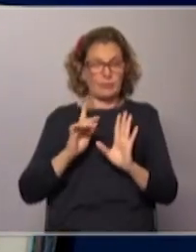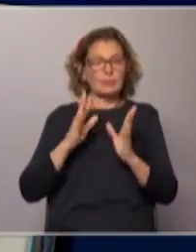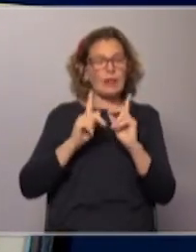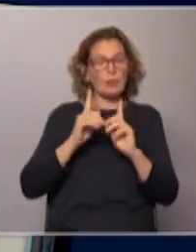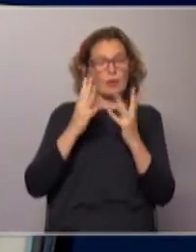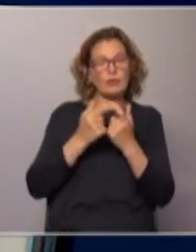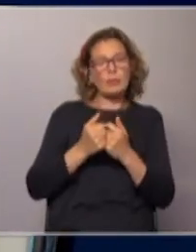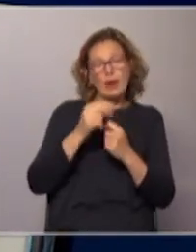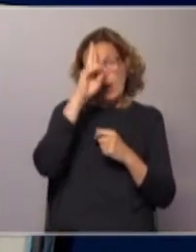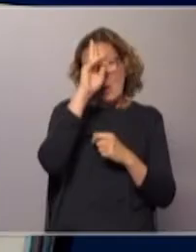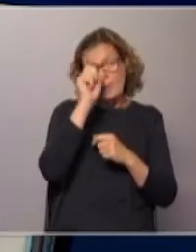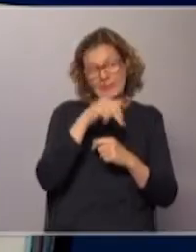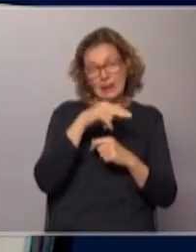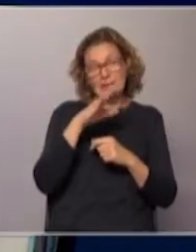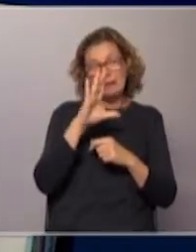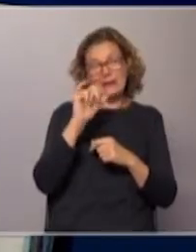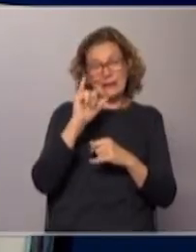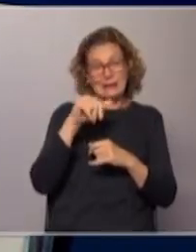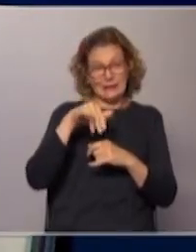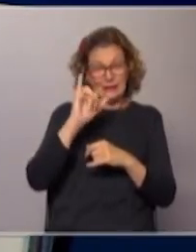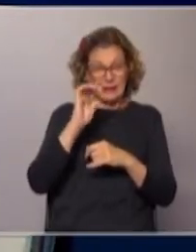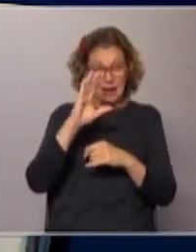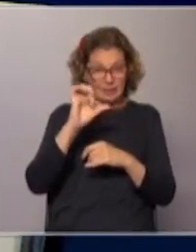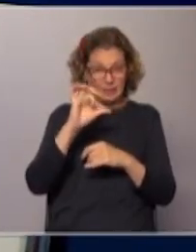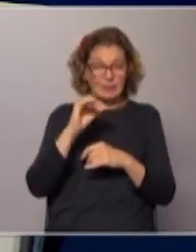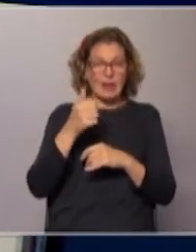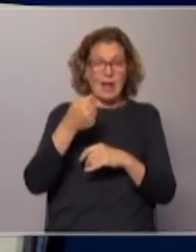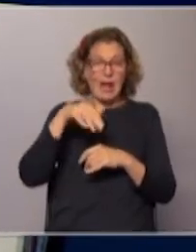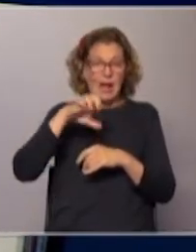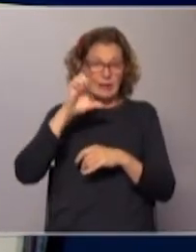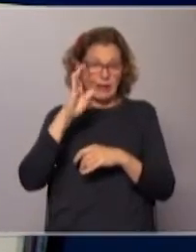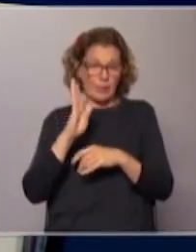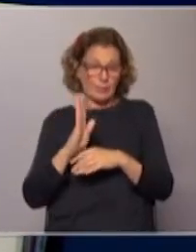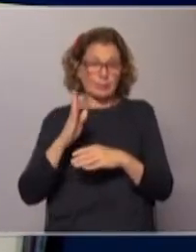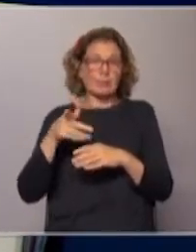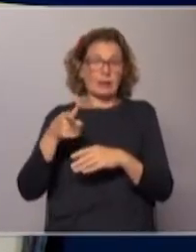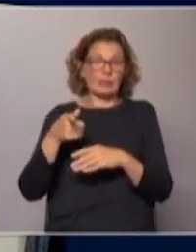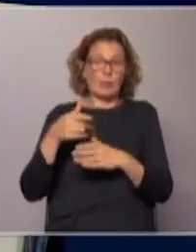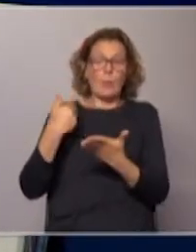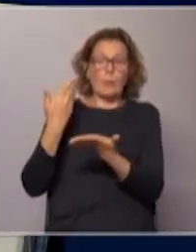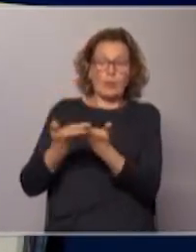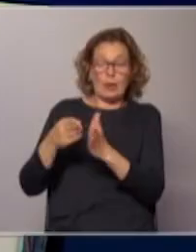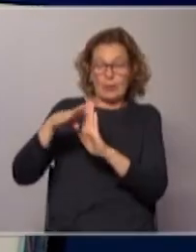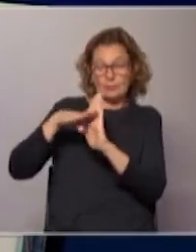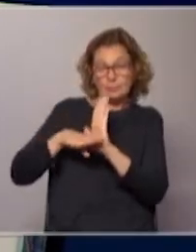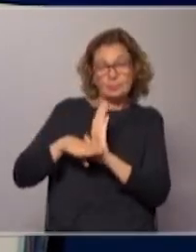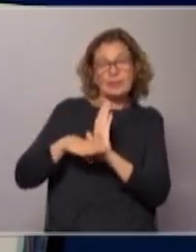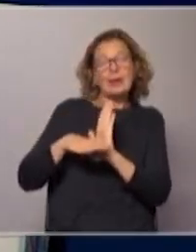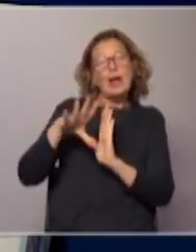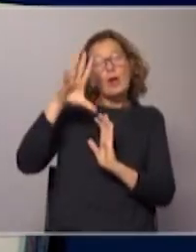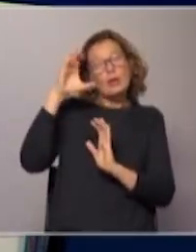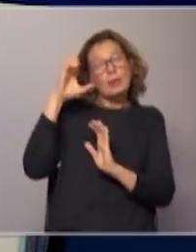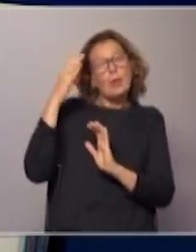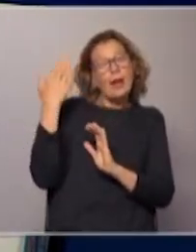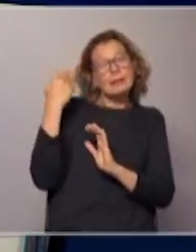euskal y clínica en el caso de anep para distintos programas que anep proponía financiar porque recordemos que anne